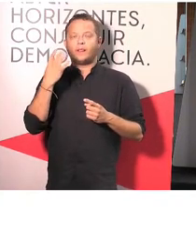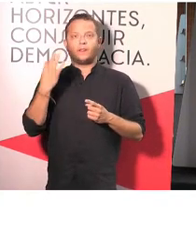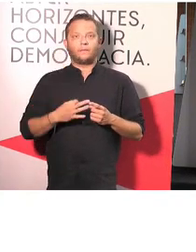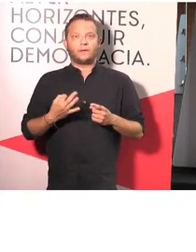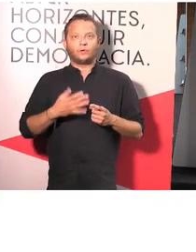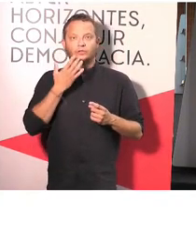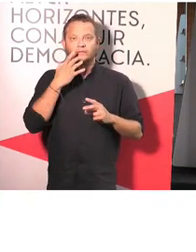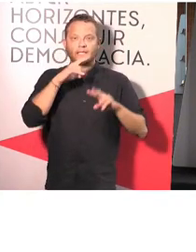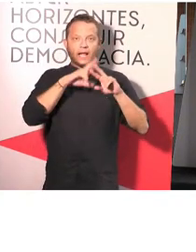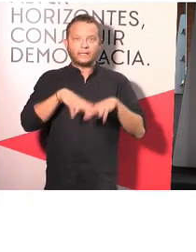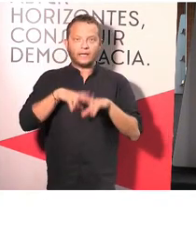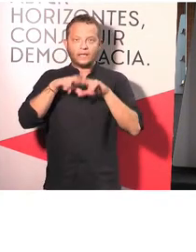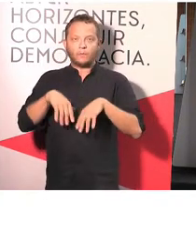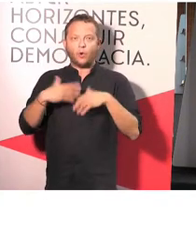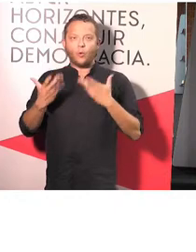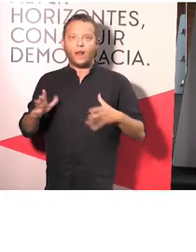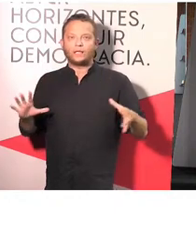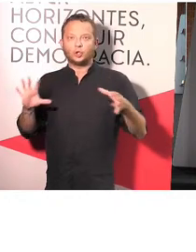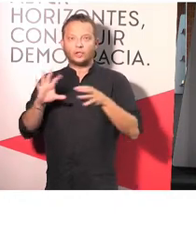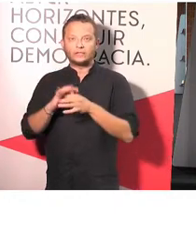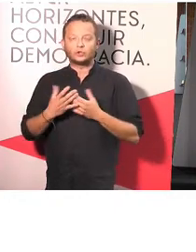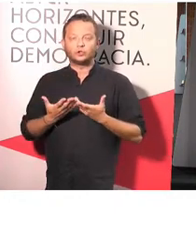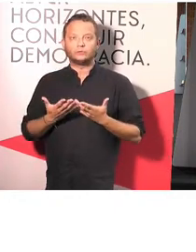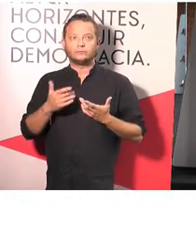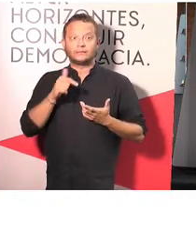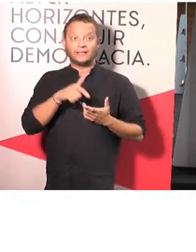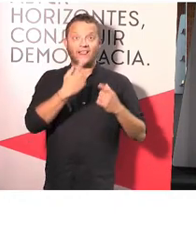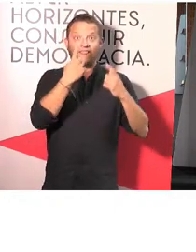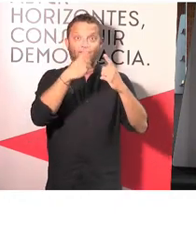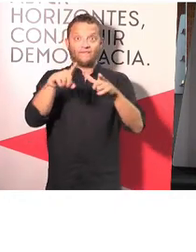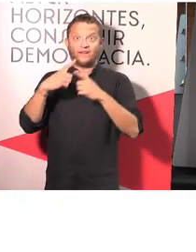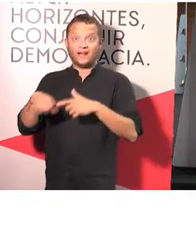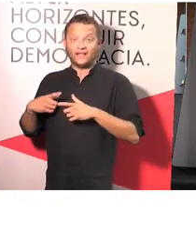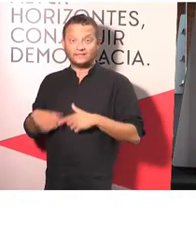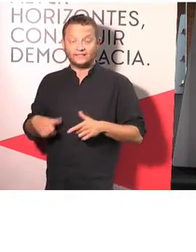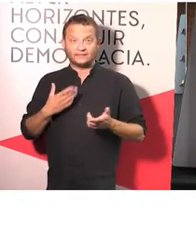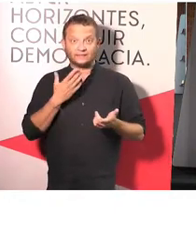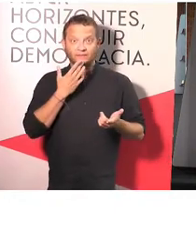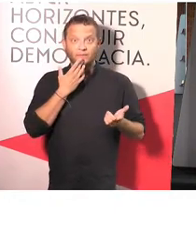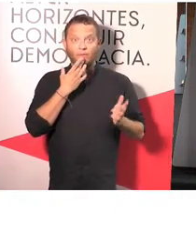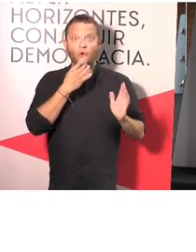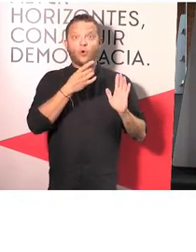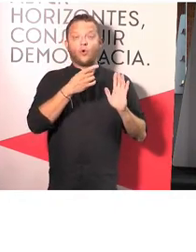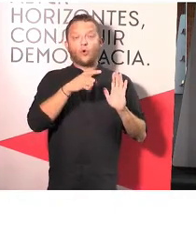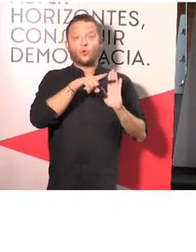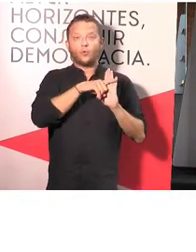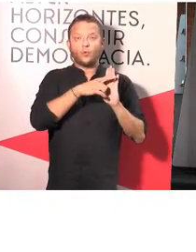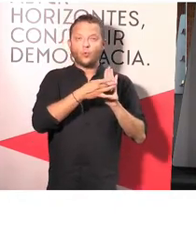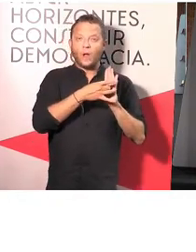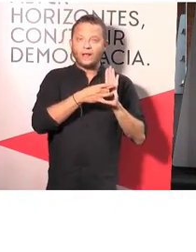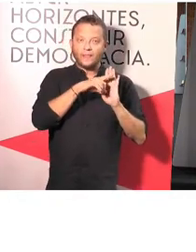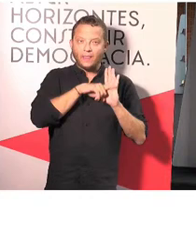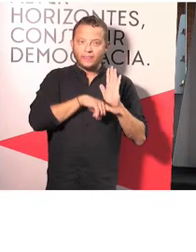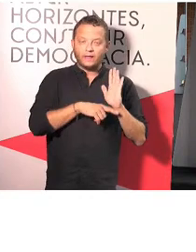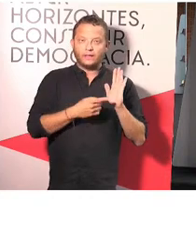que si analizamos cuál es la conexión entre estas diferentes dimensiones de cualidad democrática de las plataformas